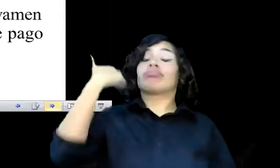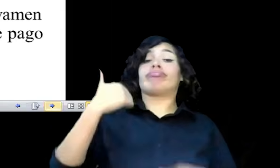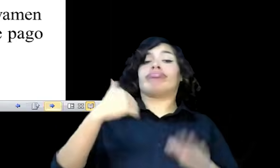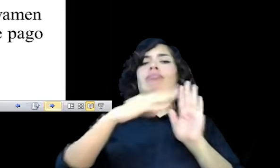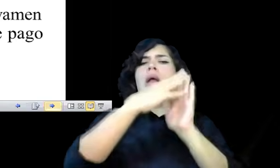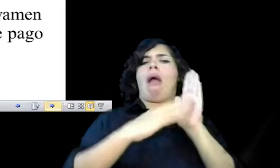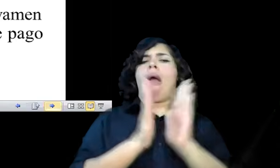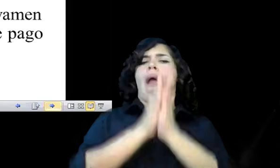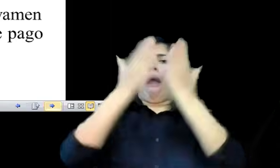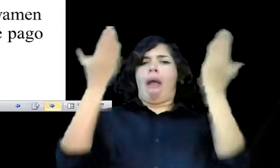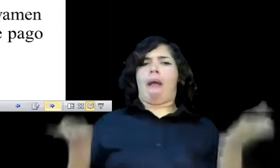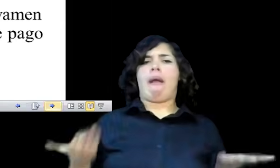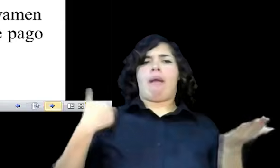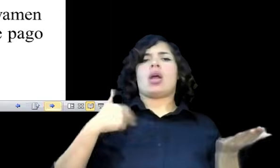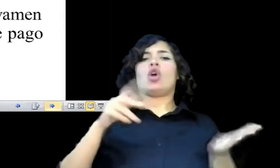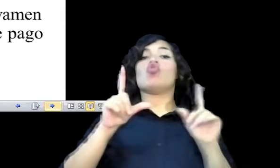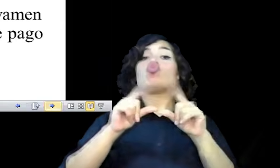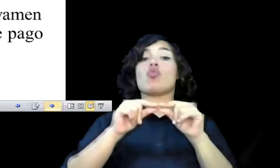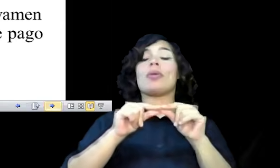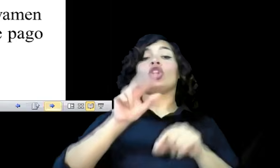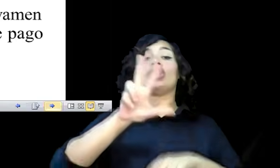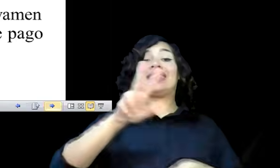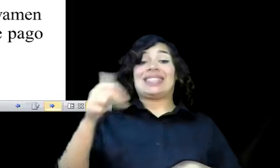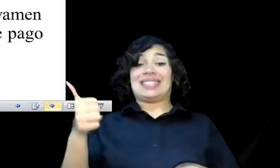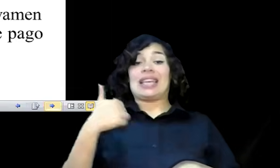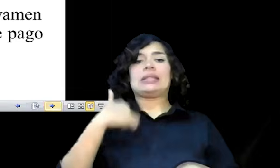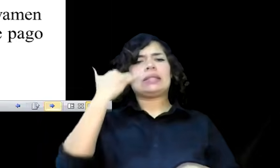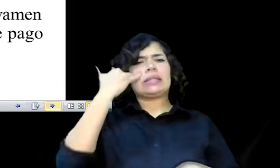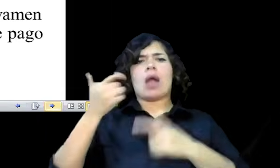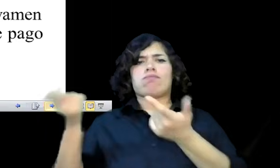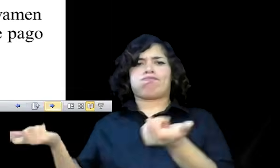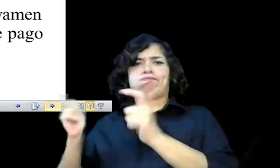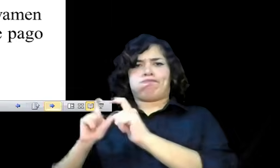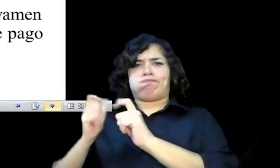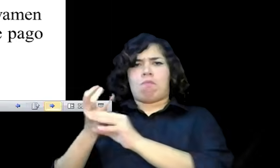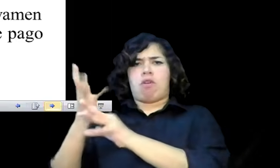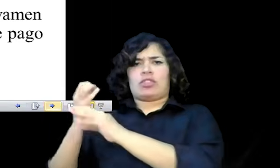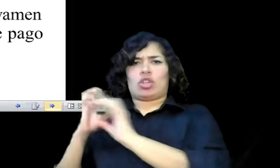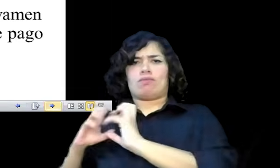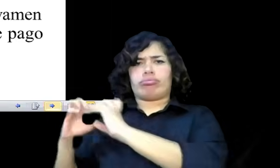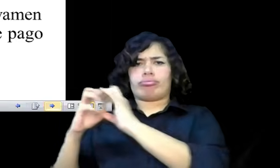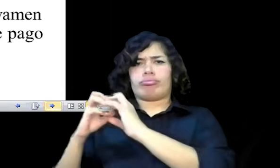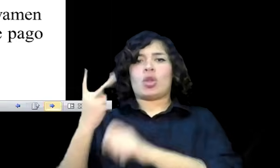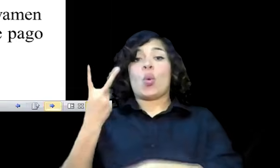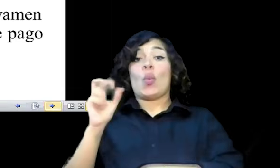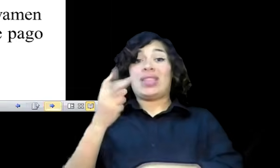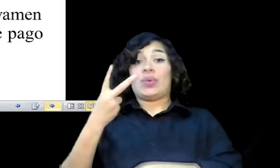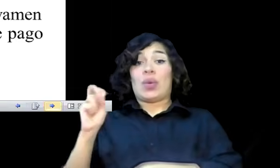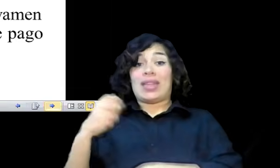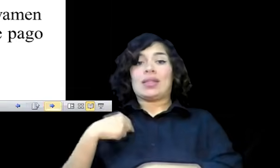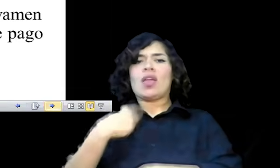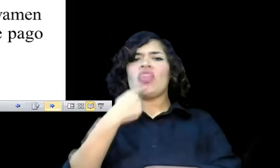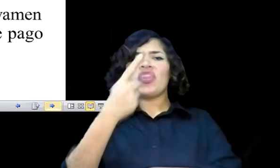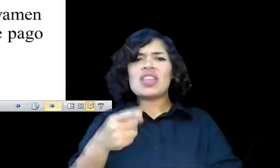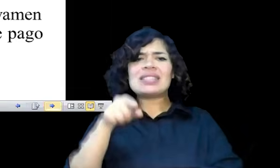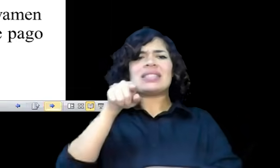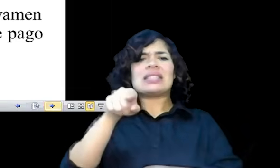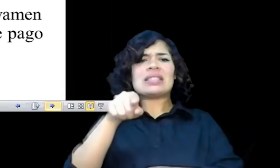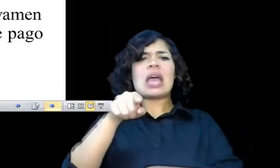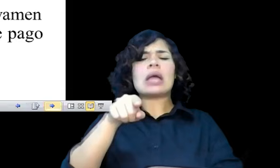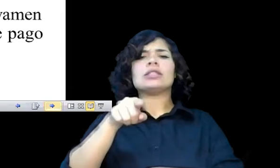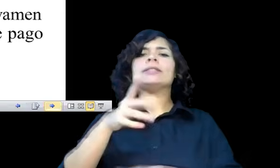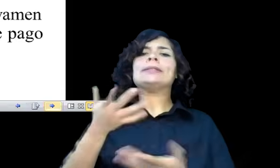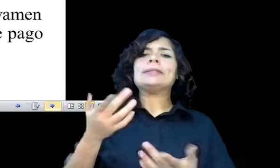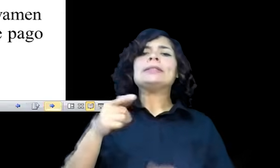número 36 del espacio de diálogo, ¿sí? Con los consejos profesionales ya en el 2020, y dijo que las SAS también